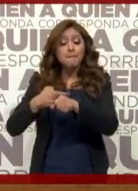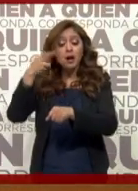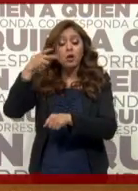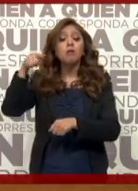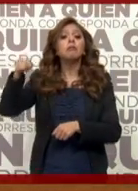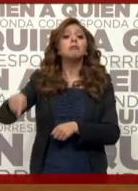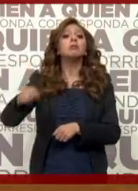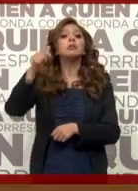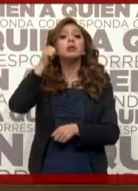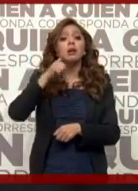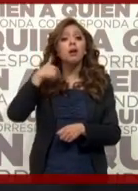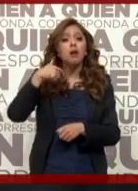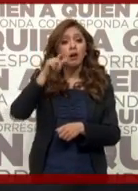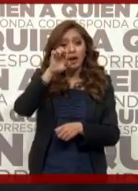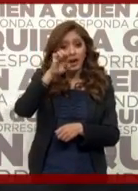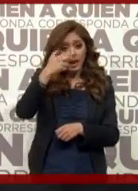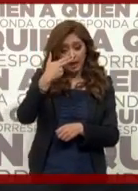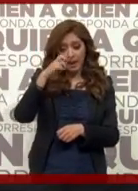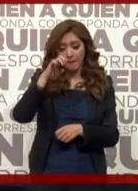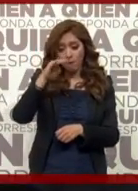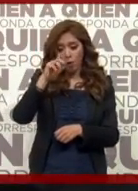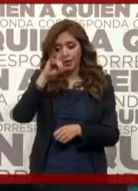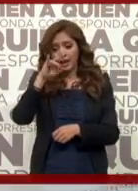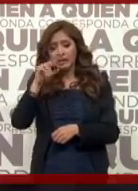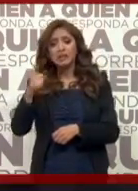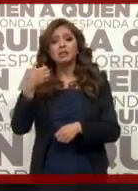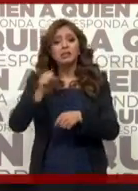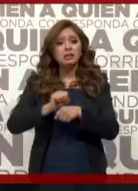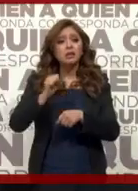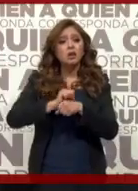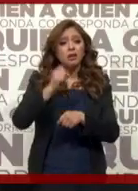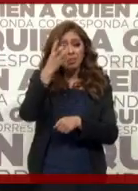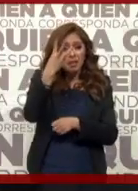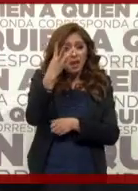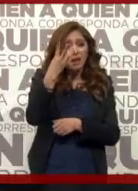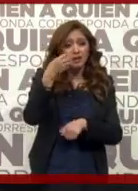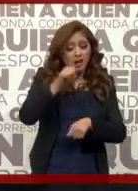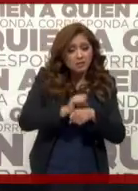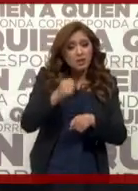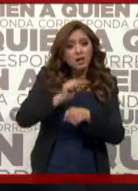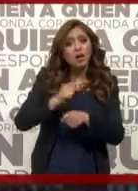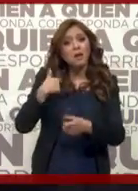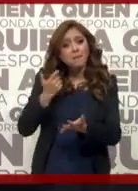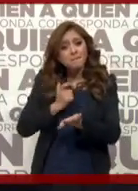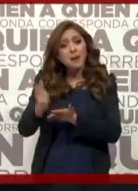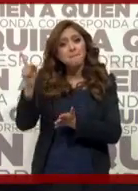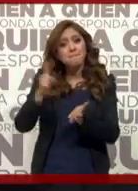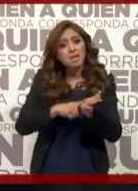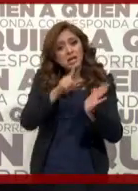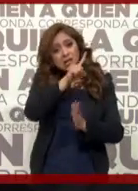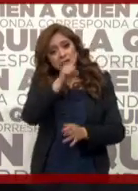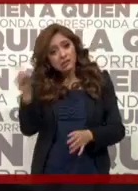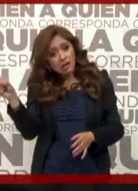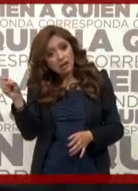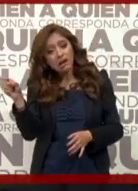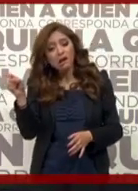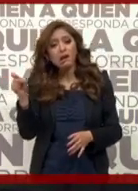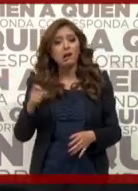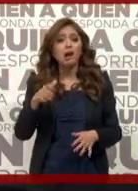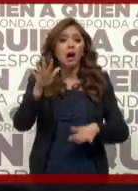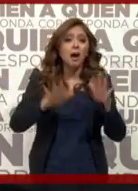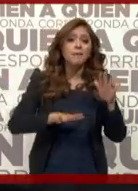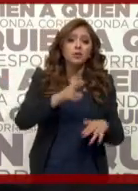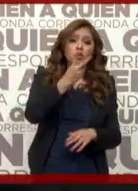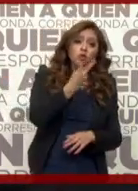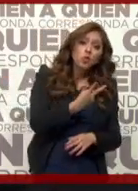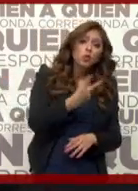estoy haciendo hemodiálisis. Son 13 hemodiálisis por semana. Cada una me cuesta 1,100. A veces nada más le hago dos,